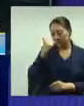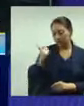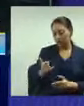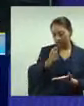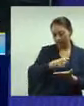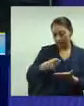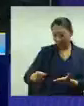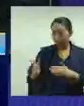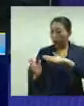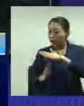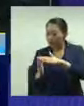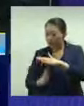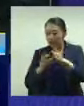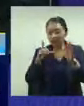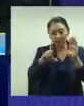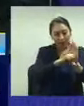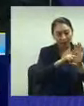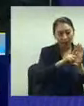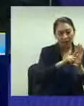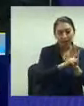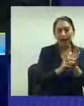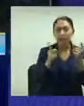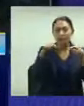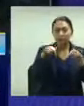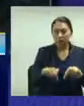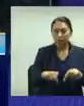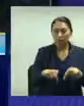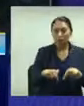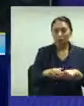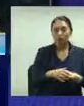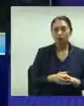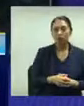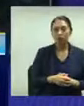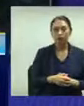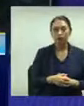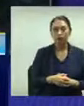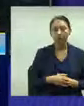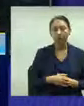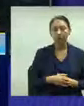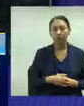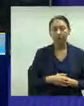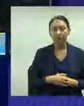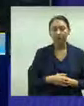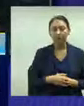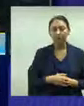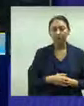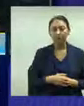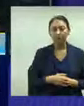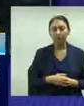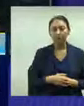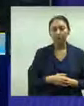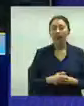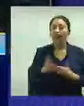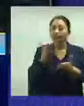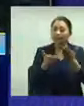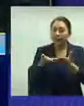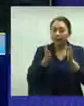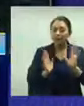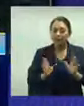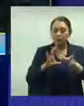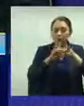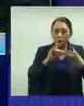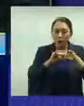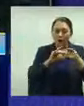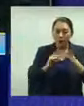las bases jurídicas que existen y que están vigentes al día de hoy. Sí, creo que eso es correcto. Tal vez comentarle o